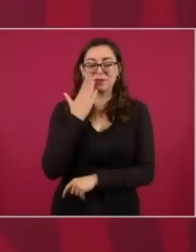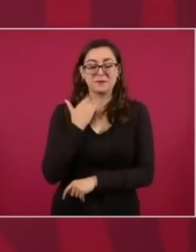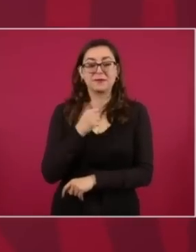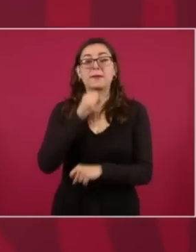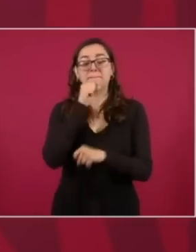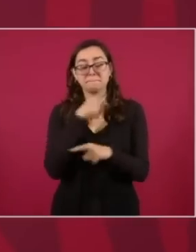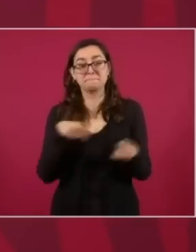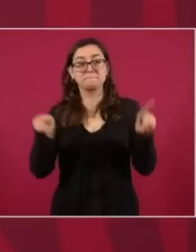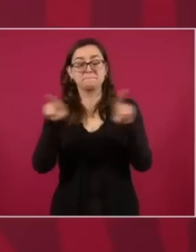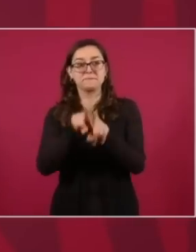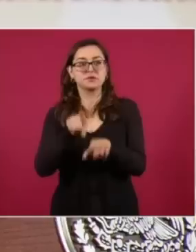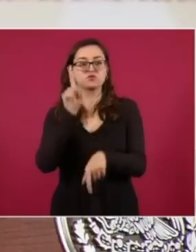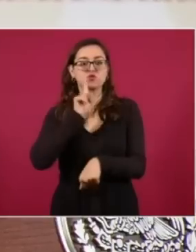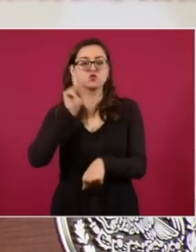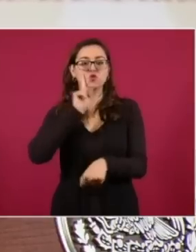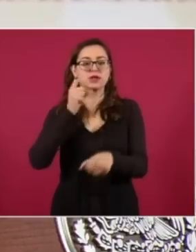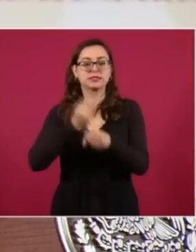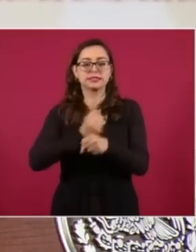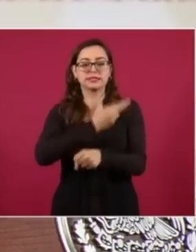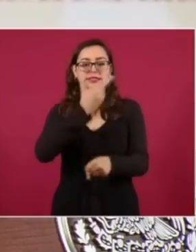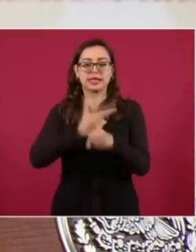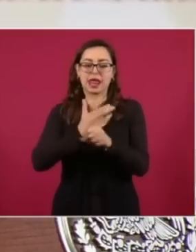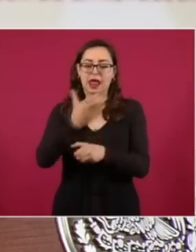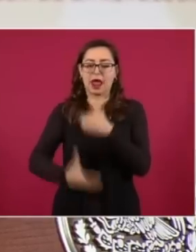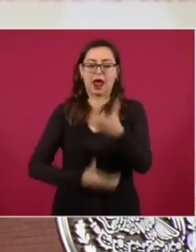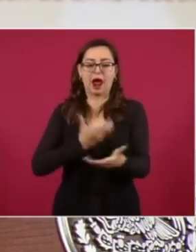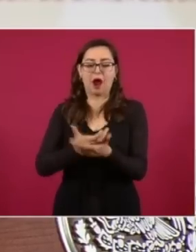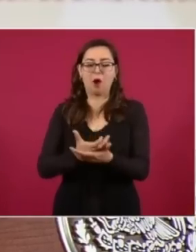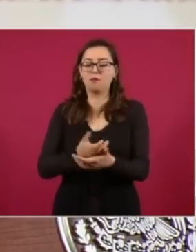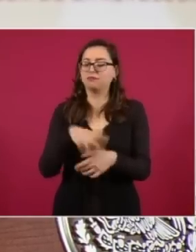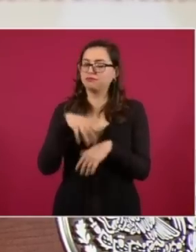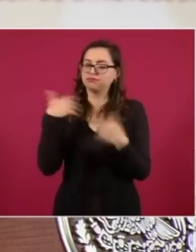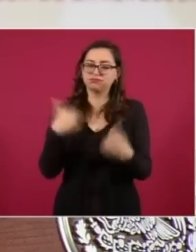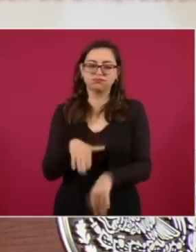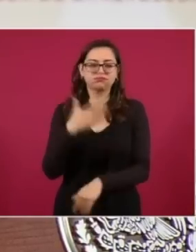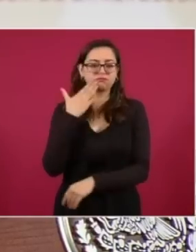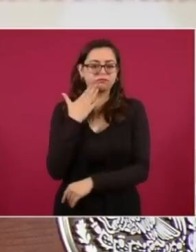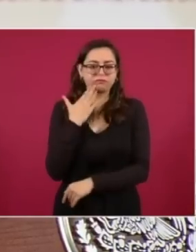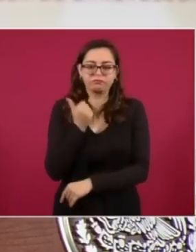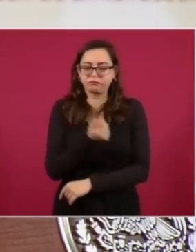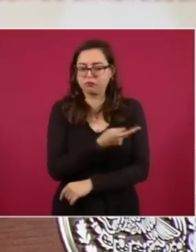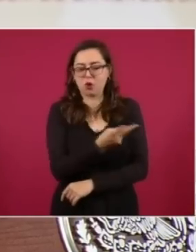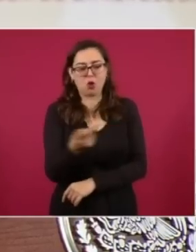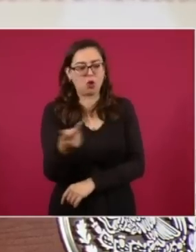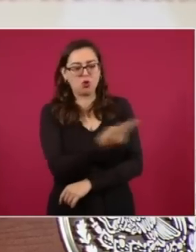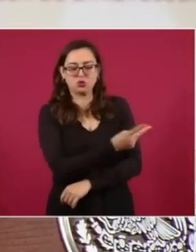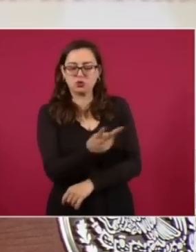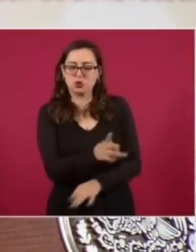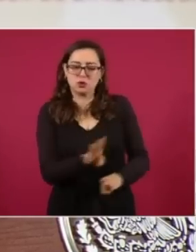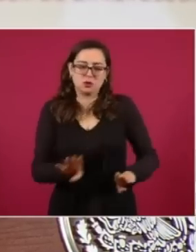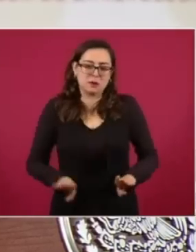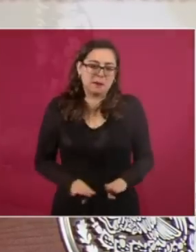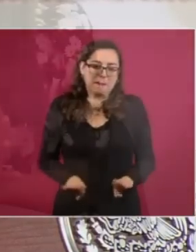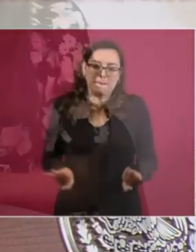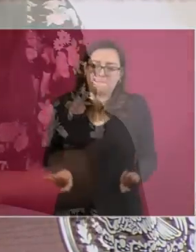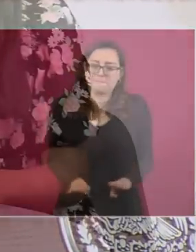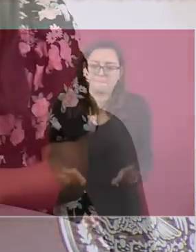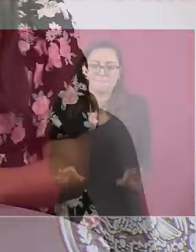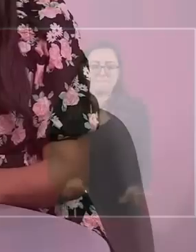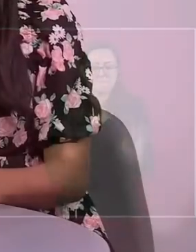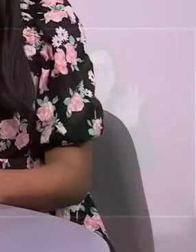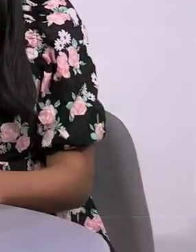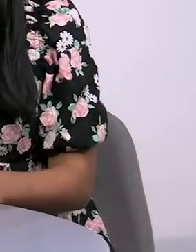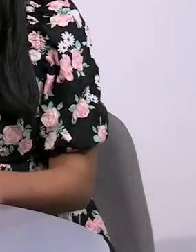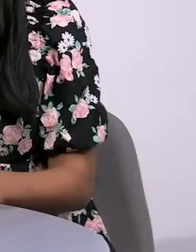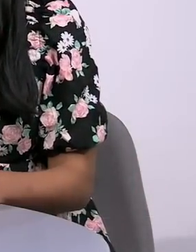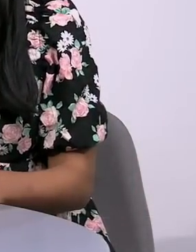fue lo relevante de lo que informó el presidente, afirmó que no se habló sobre las posibles sanciones por este tema en el marco del T-MEC. Vamos a escuchar